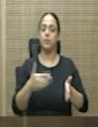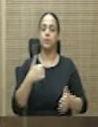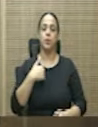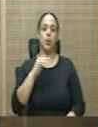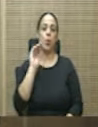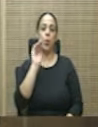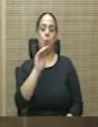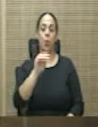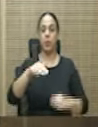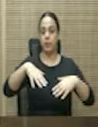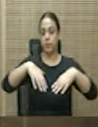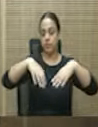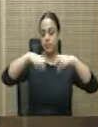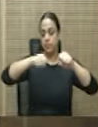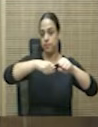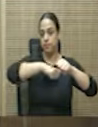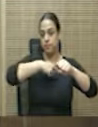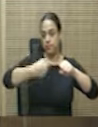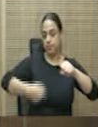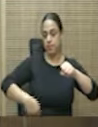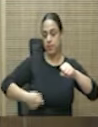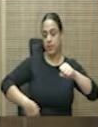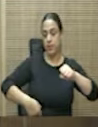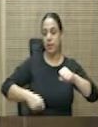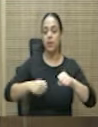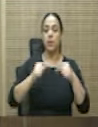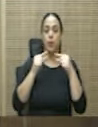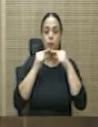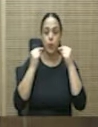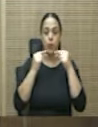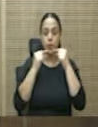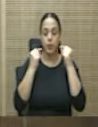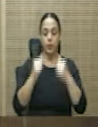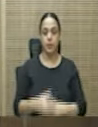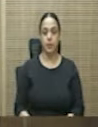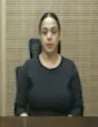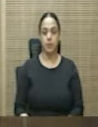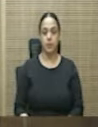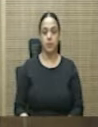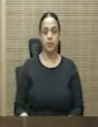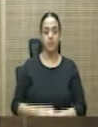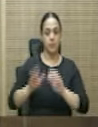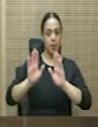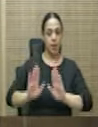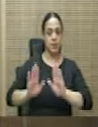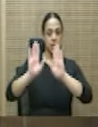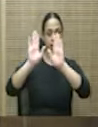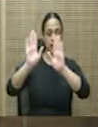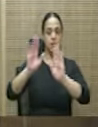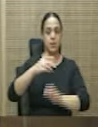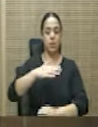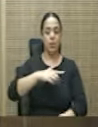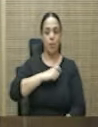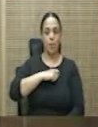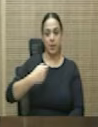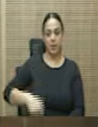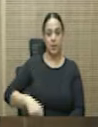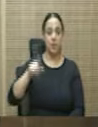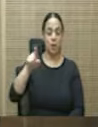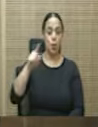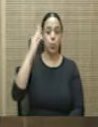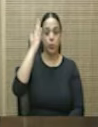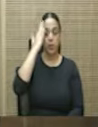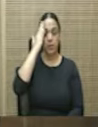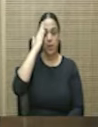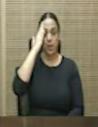a la república don rodrigo hecha de roble excelentísimo señor presidente de la república como es de su conocimiento la